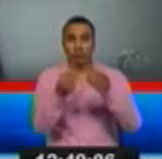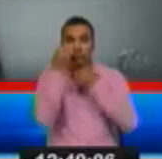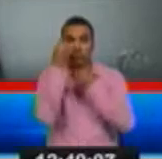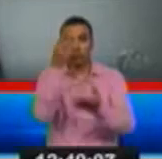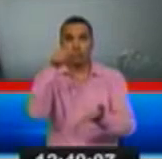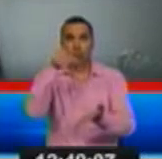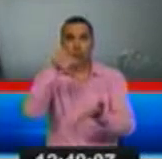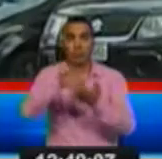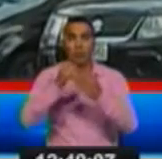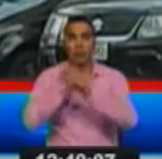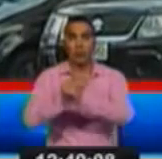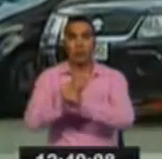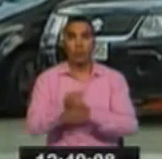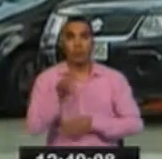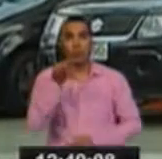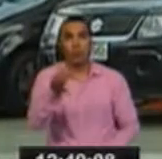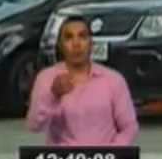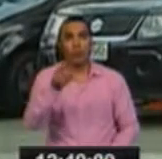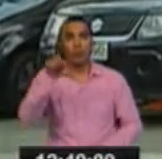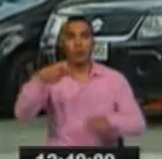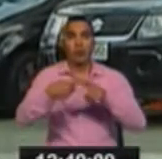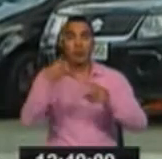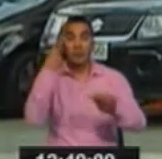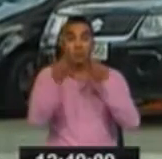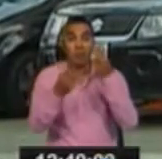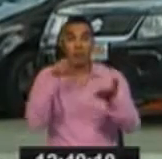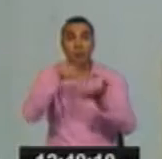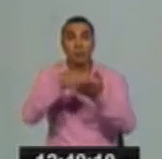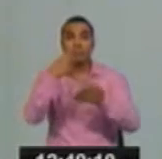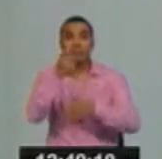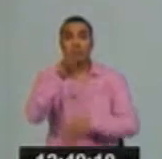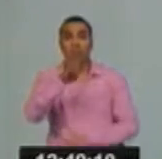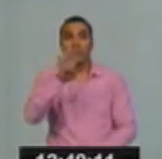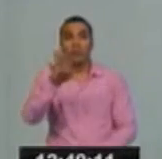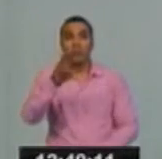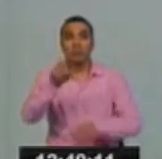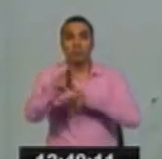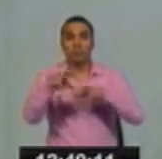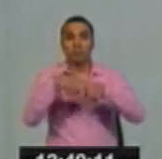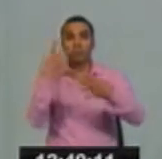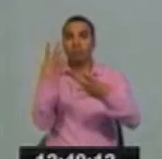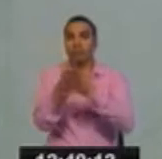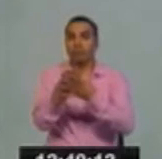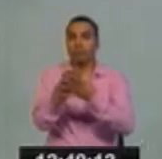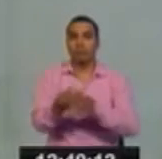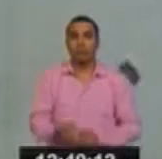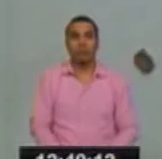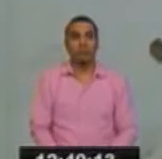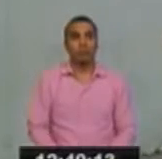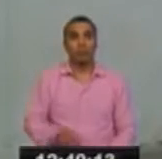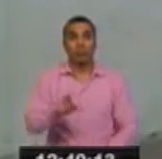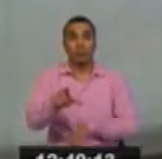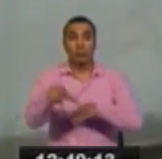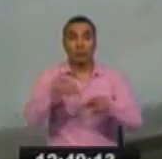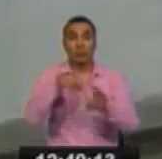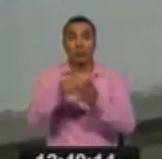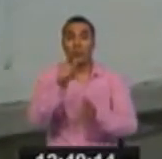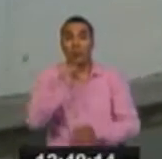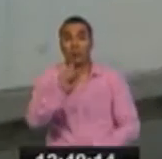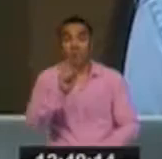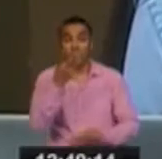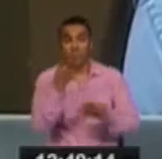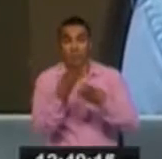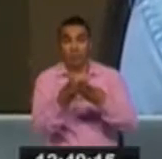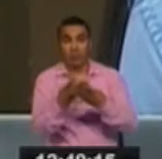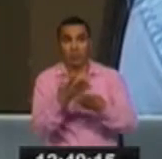presentado por la Defensoría del Pueblo tras la visita a 144 centros carcelarios. El espacio de intimidad de las personas privadas de